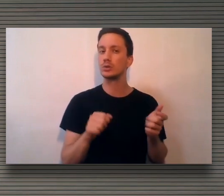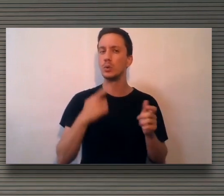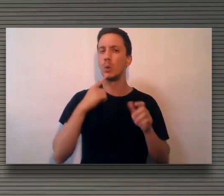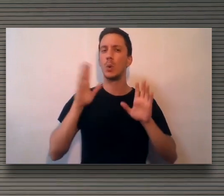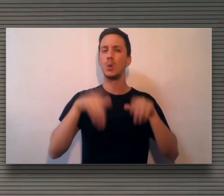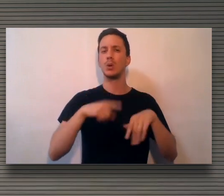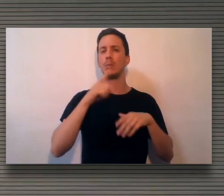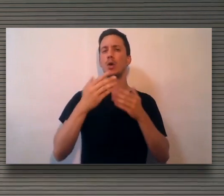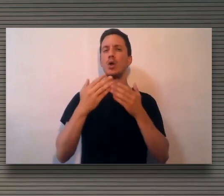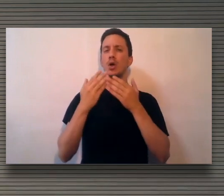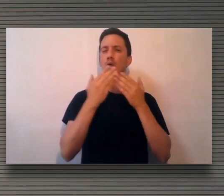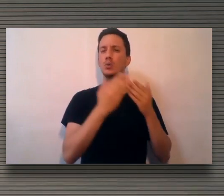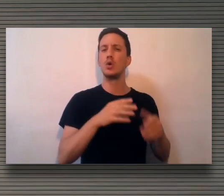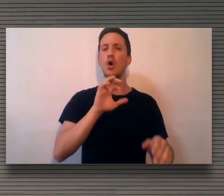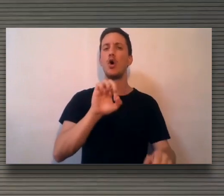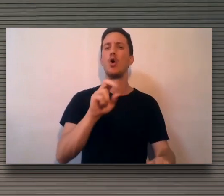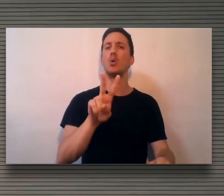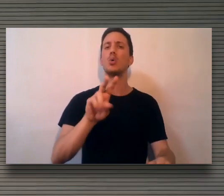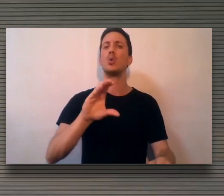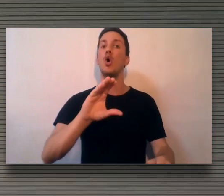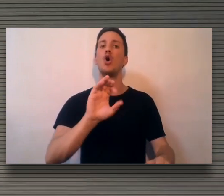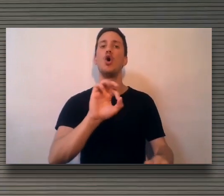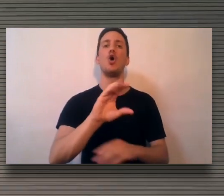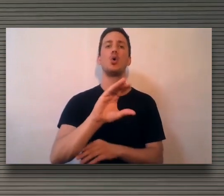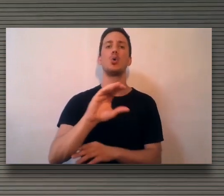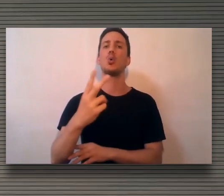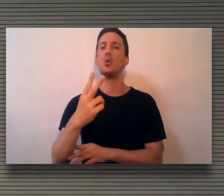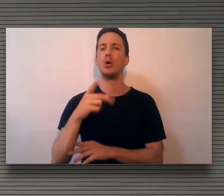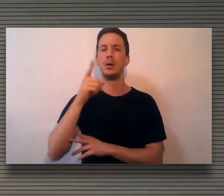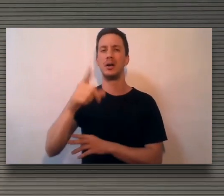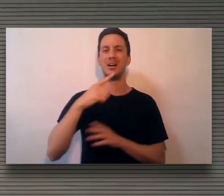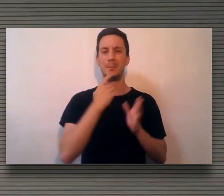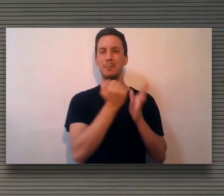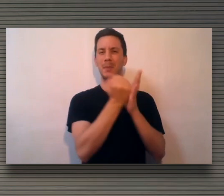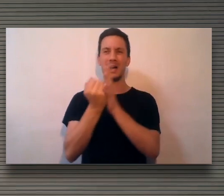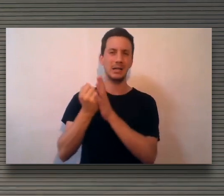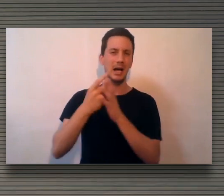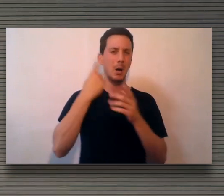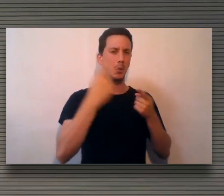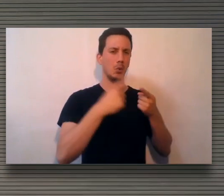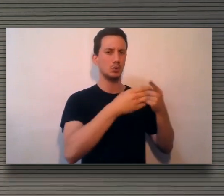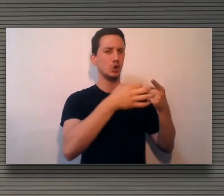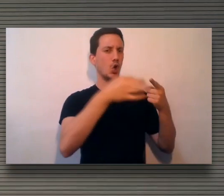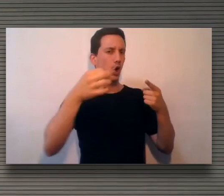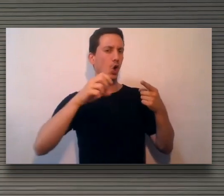de la OCU de primeras marcas, apenas eran eficaces de FP y otros determinantes.